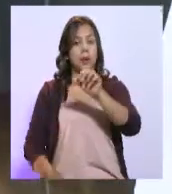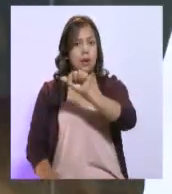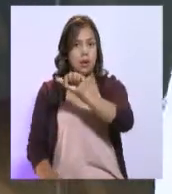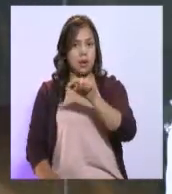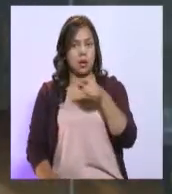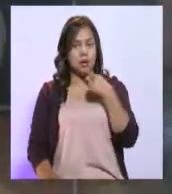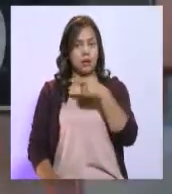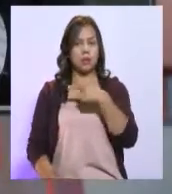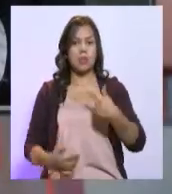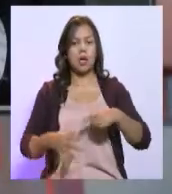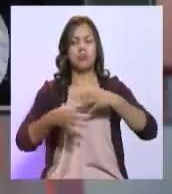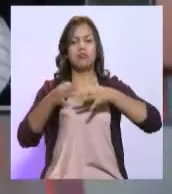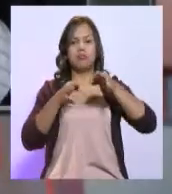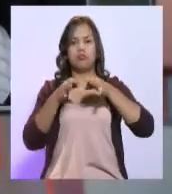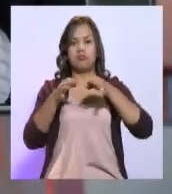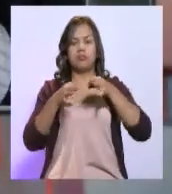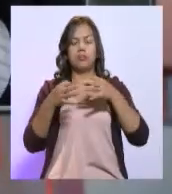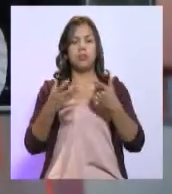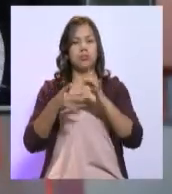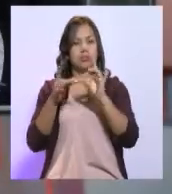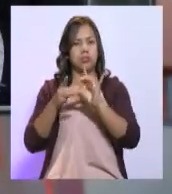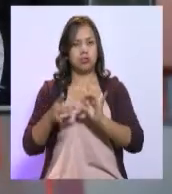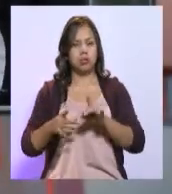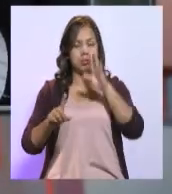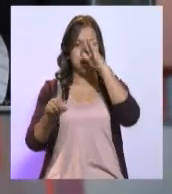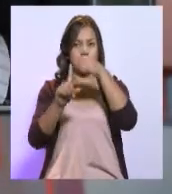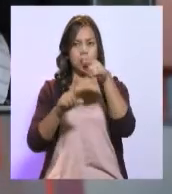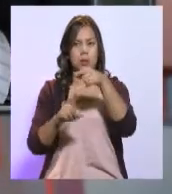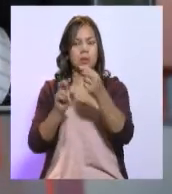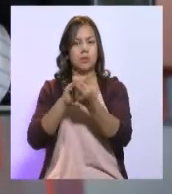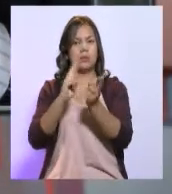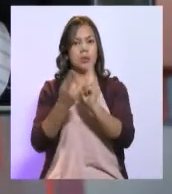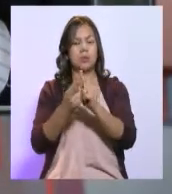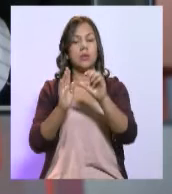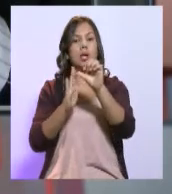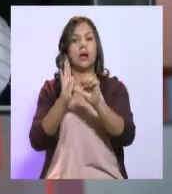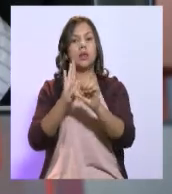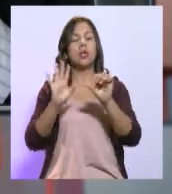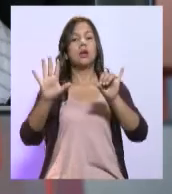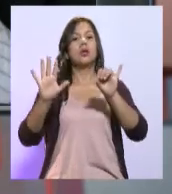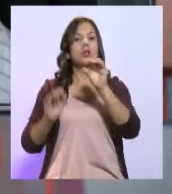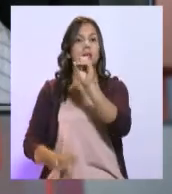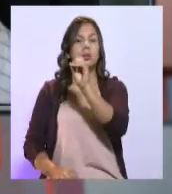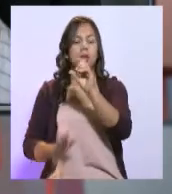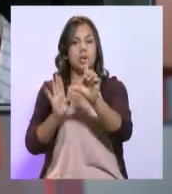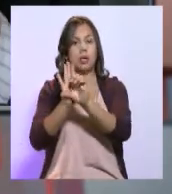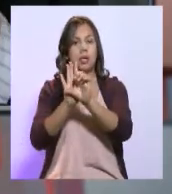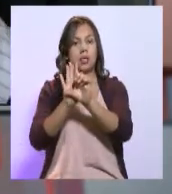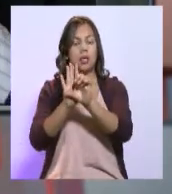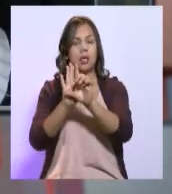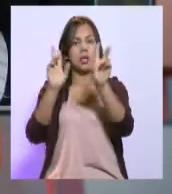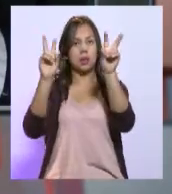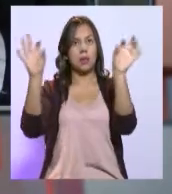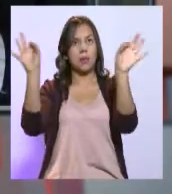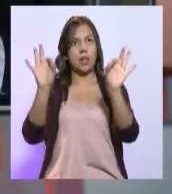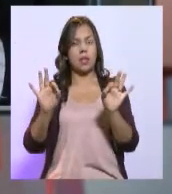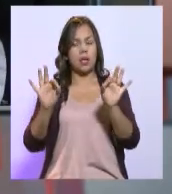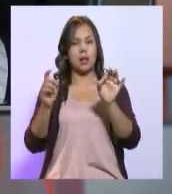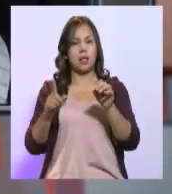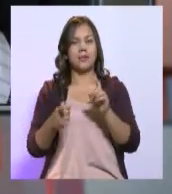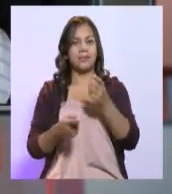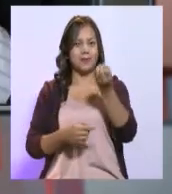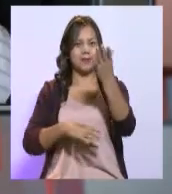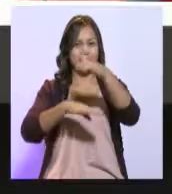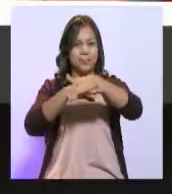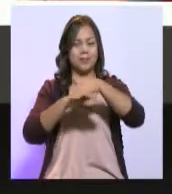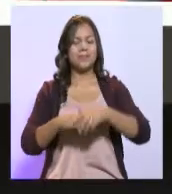nos ha explicado un poco sobre el contenido y el objetivo de estas reformas al artículo 60 de la Ley de Energía Eléctrica. Hasta aquí el informe, buenas